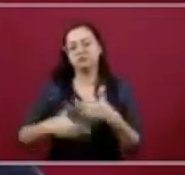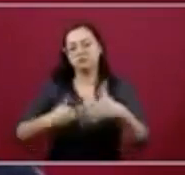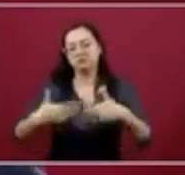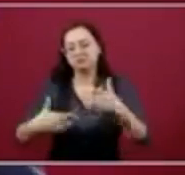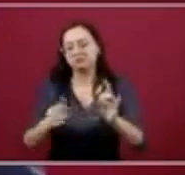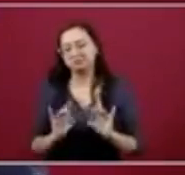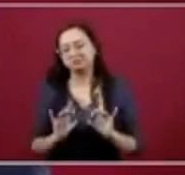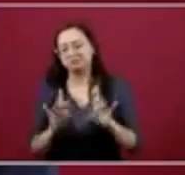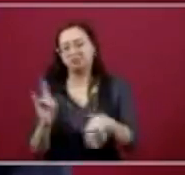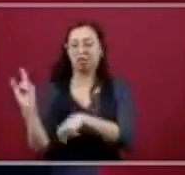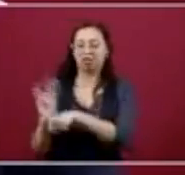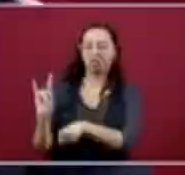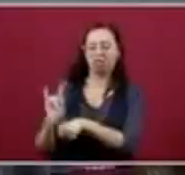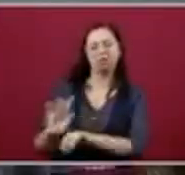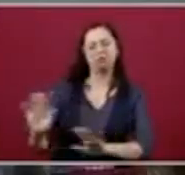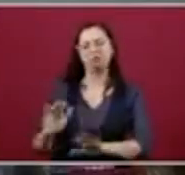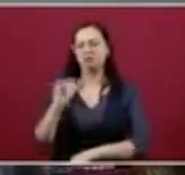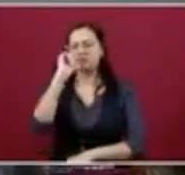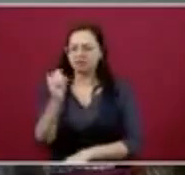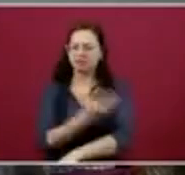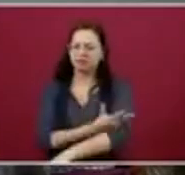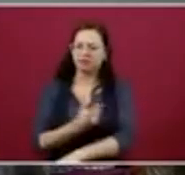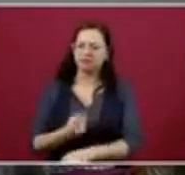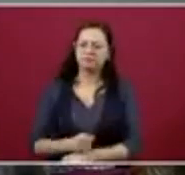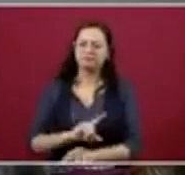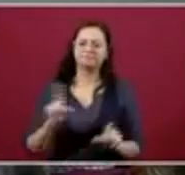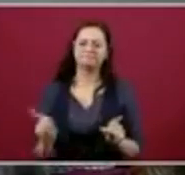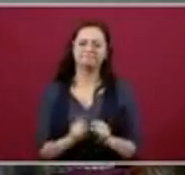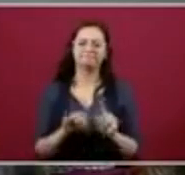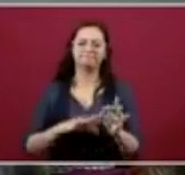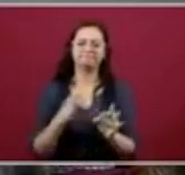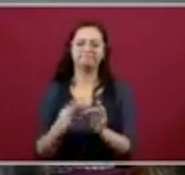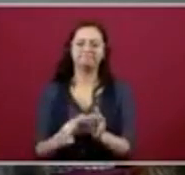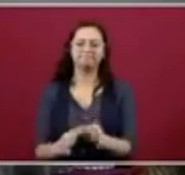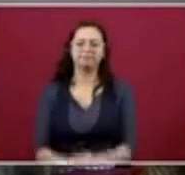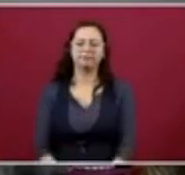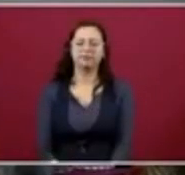de simulación. Será por mi parte todo, señor presidente.